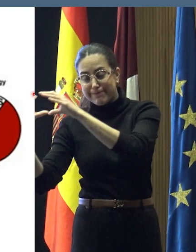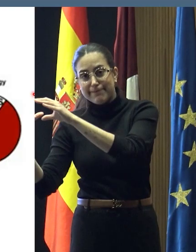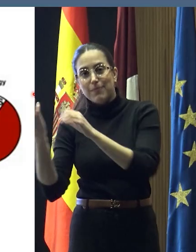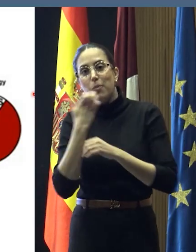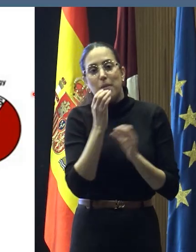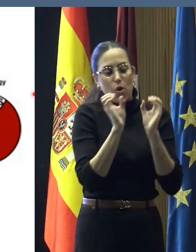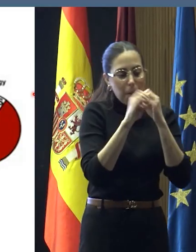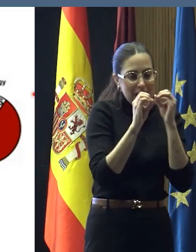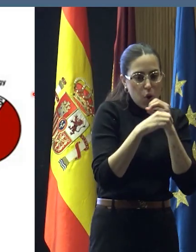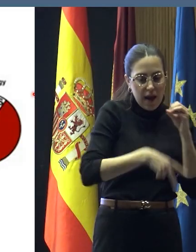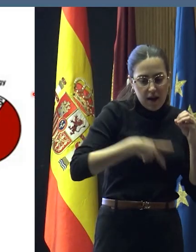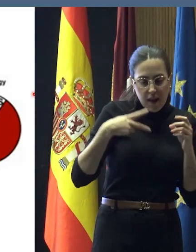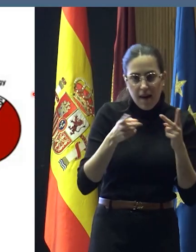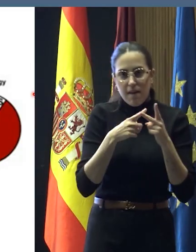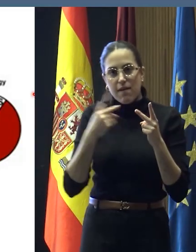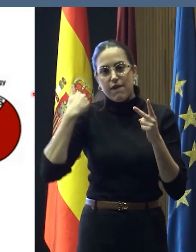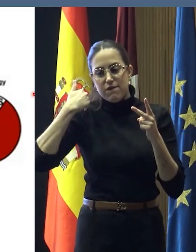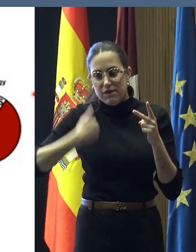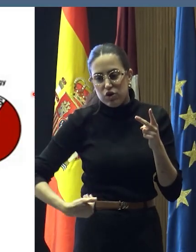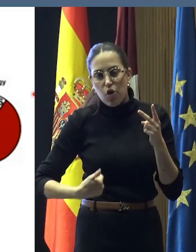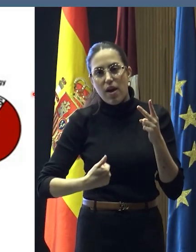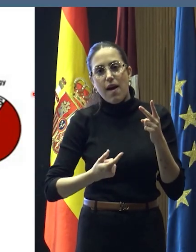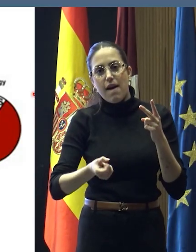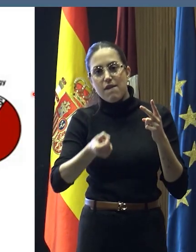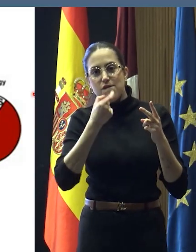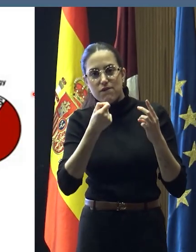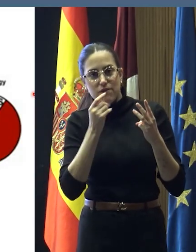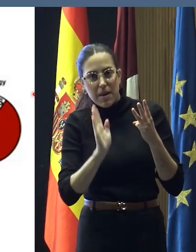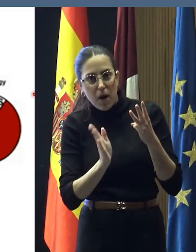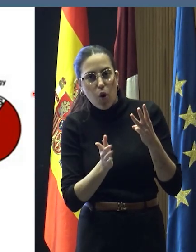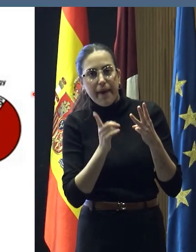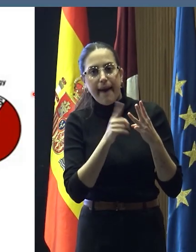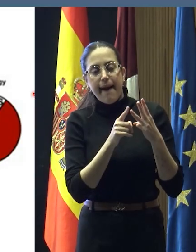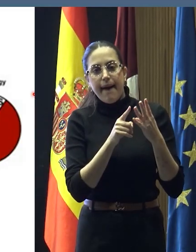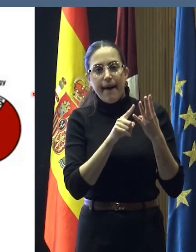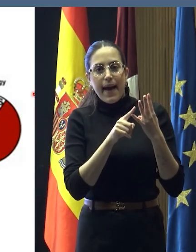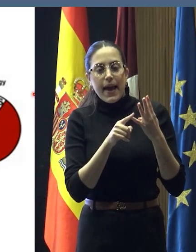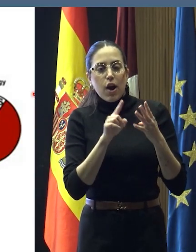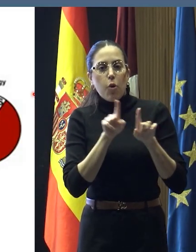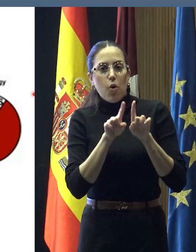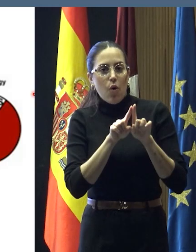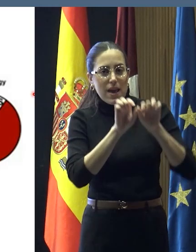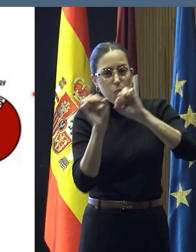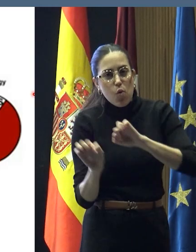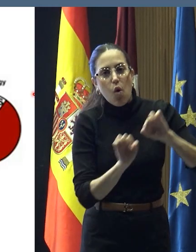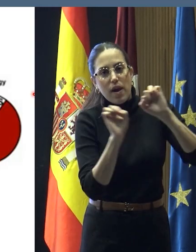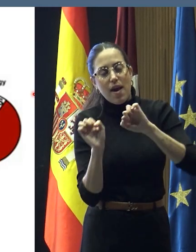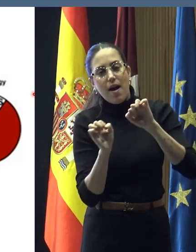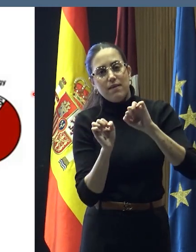la biología general, la fisiología, farmacología, inmunología,